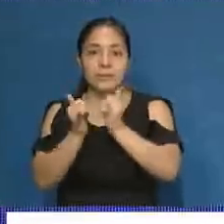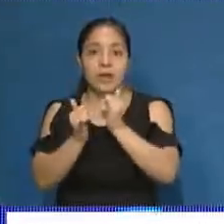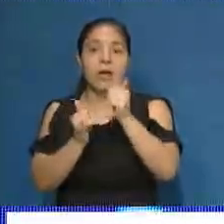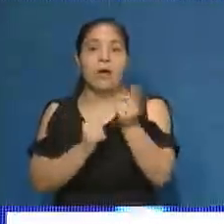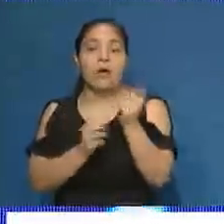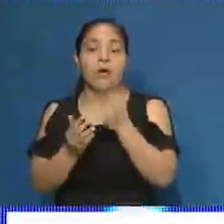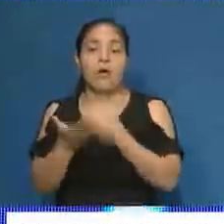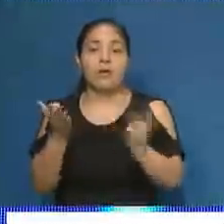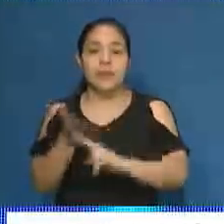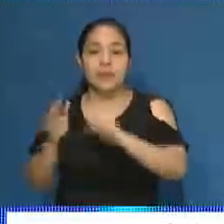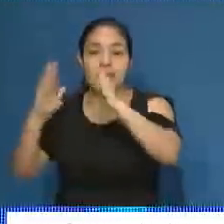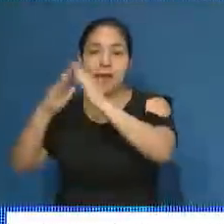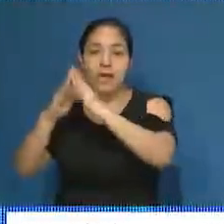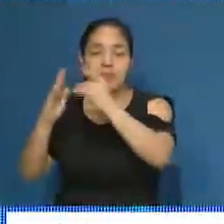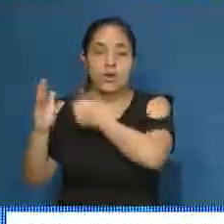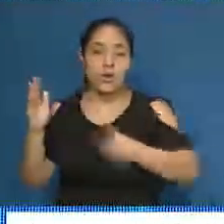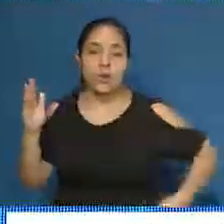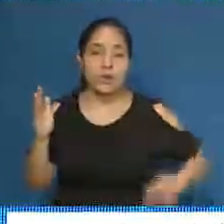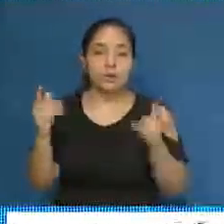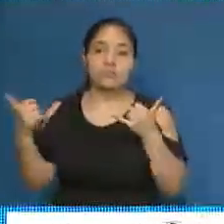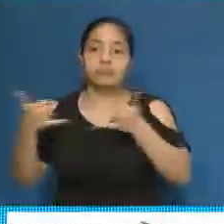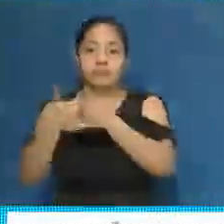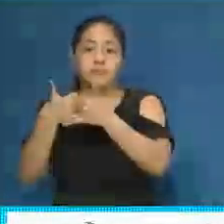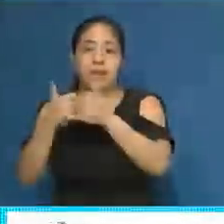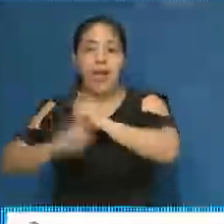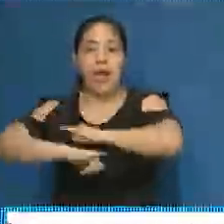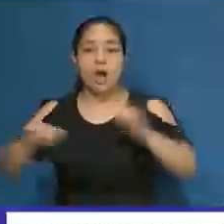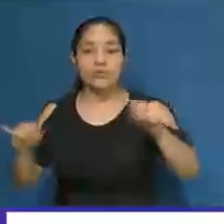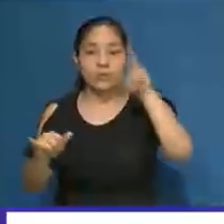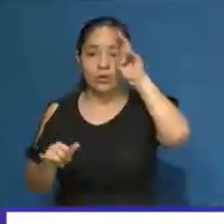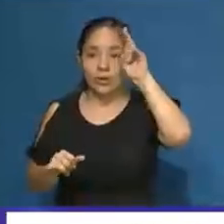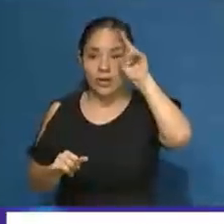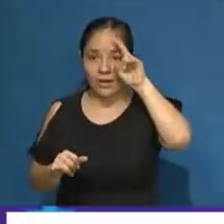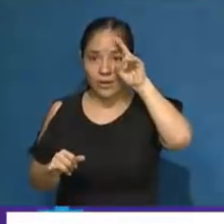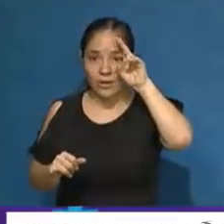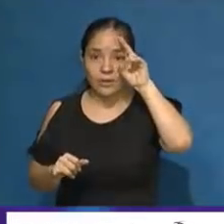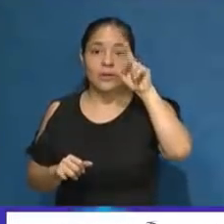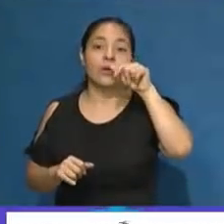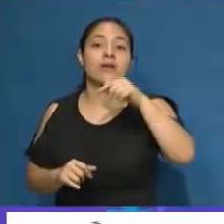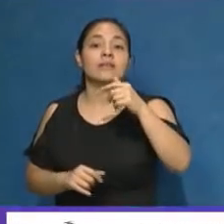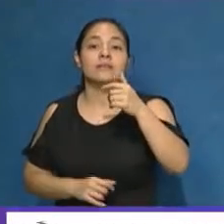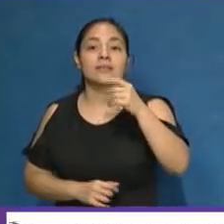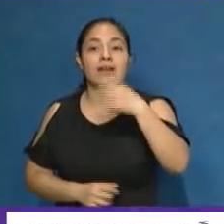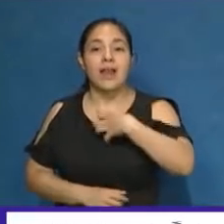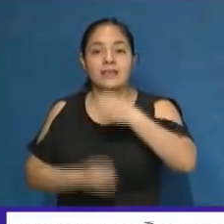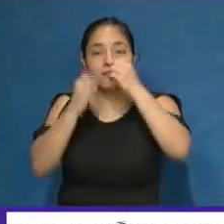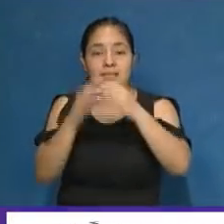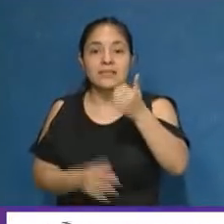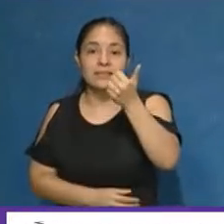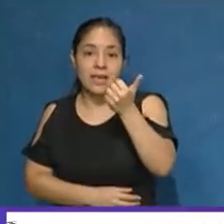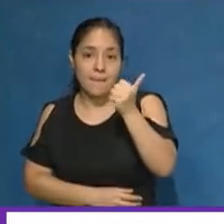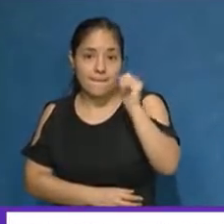Pero volvemos a Casa de Gobierno, recién dábamos a conocer este anuncio que ha realizado el gobernador Alfredo Cornejo. Las clases comienzan el 6 de marzo,